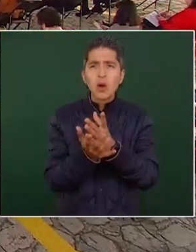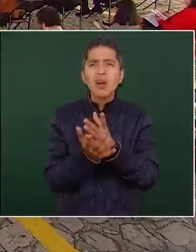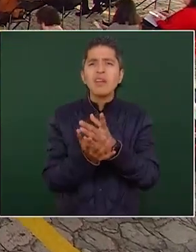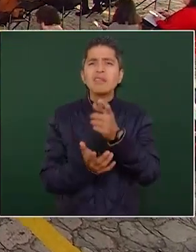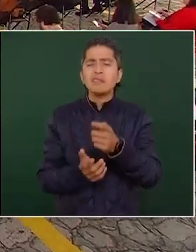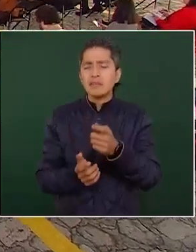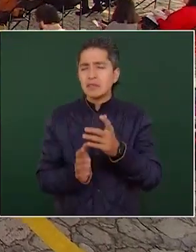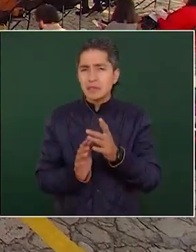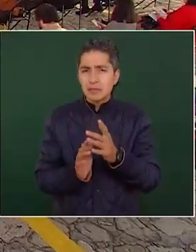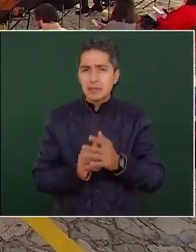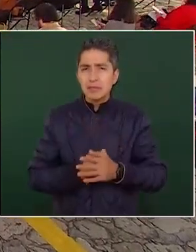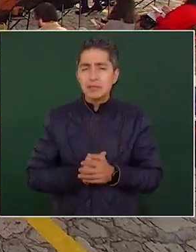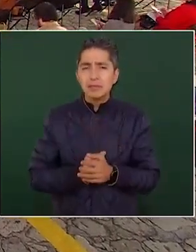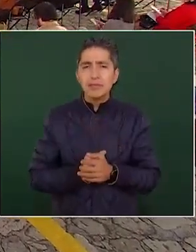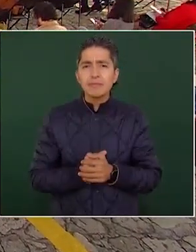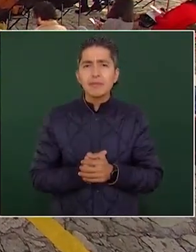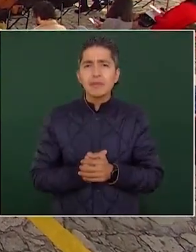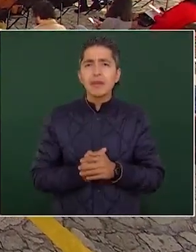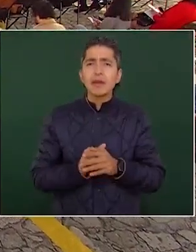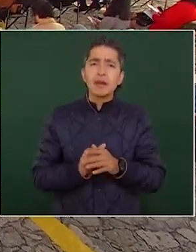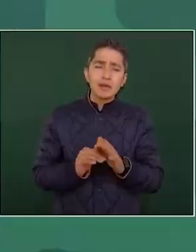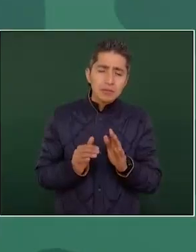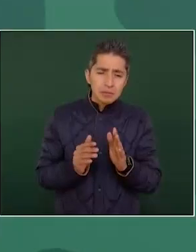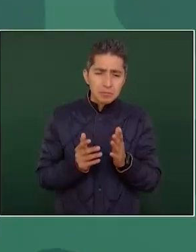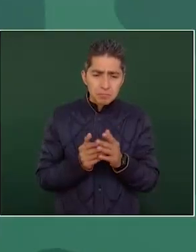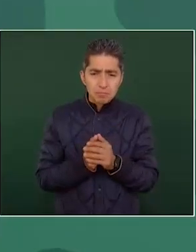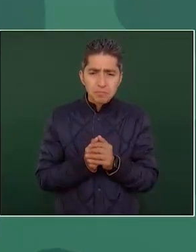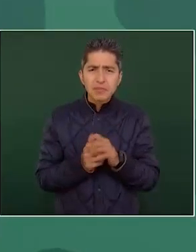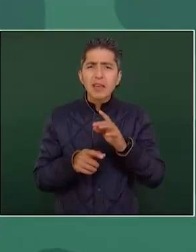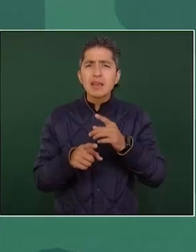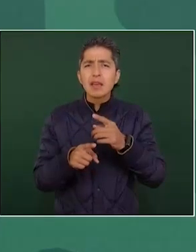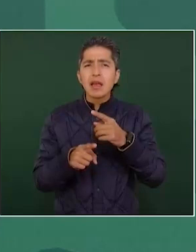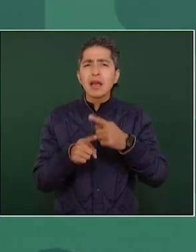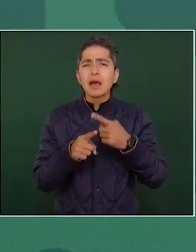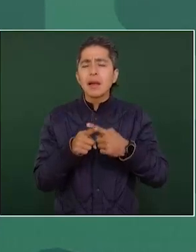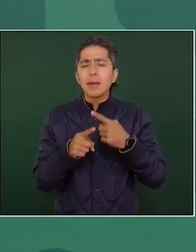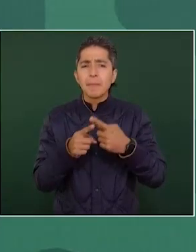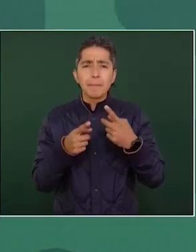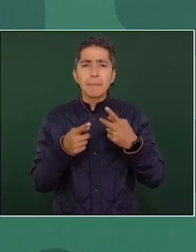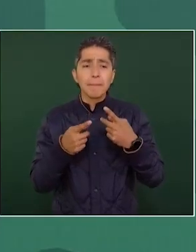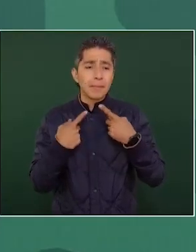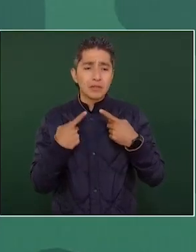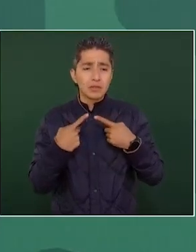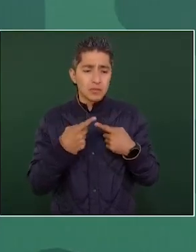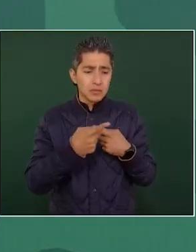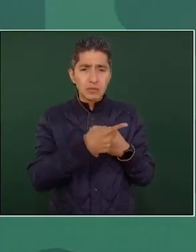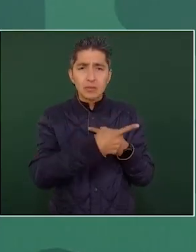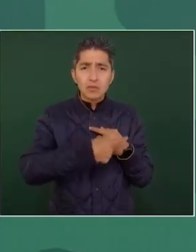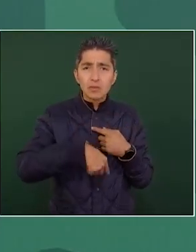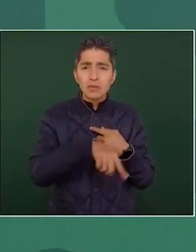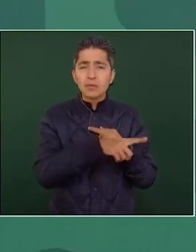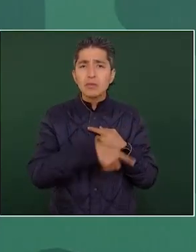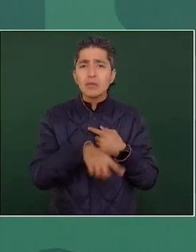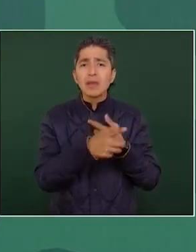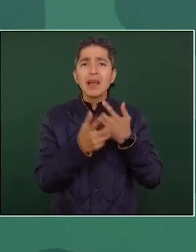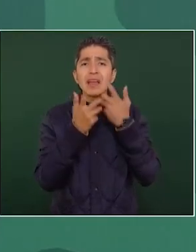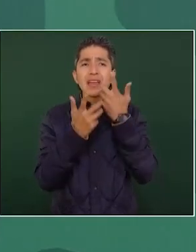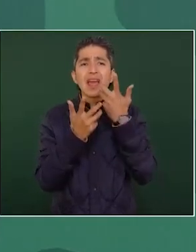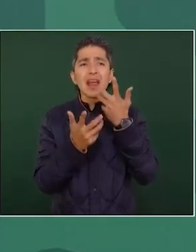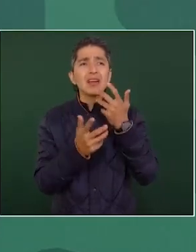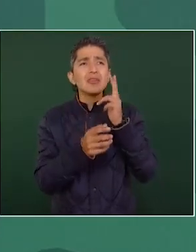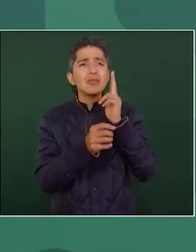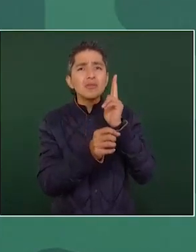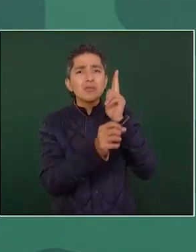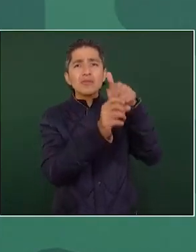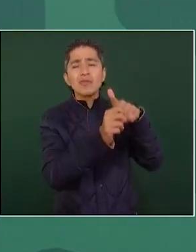aplicación en el caso de quienes solicitan asilo,